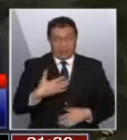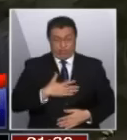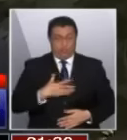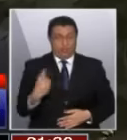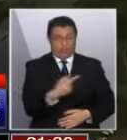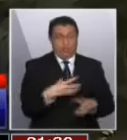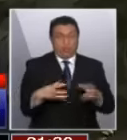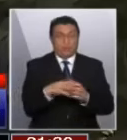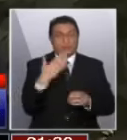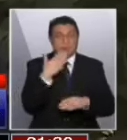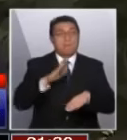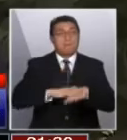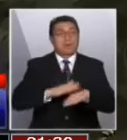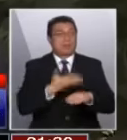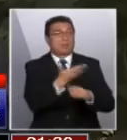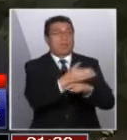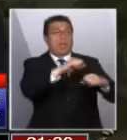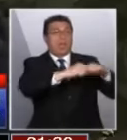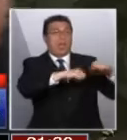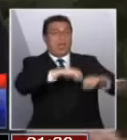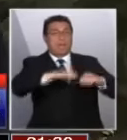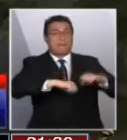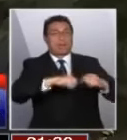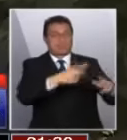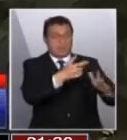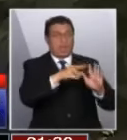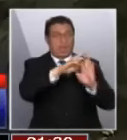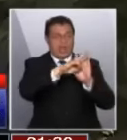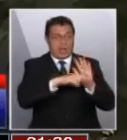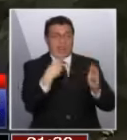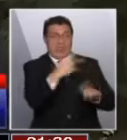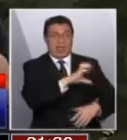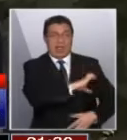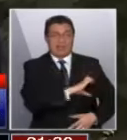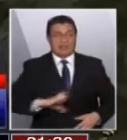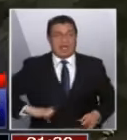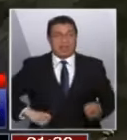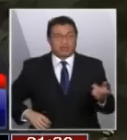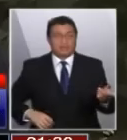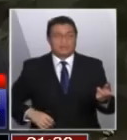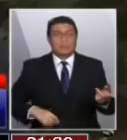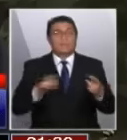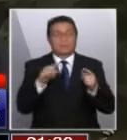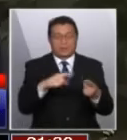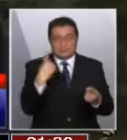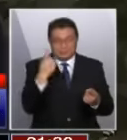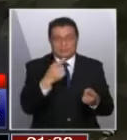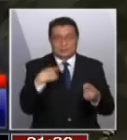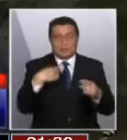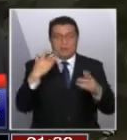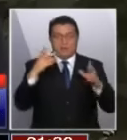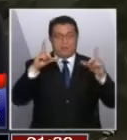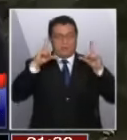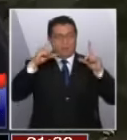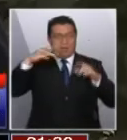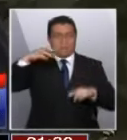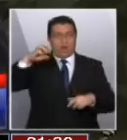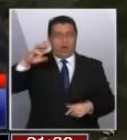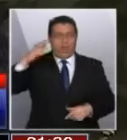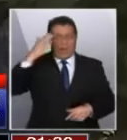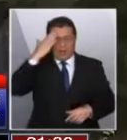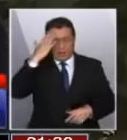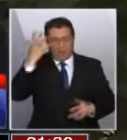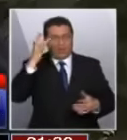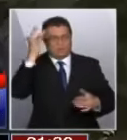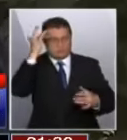también le pedían plata a las empresas reguladas por el estado entonces la supremacía moral que había antes de ser